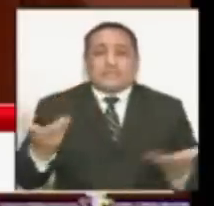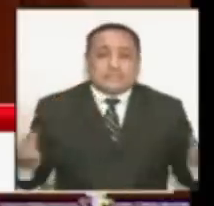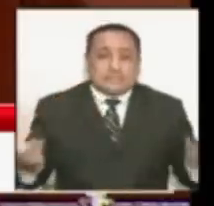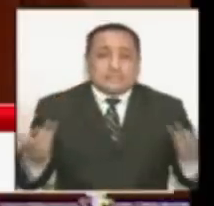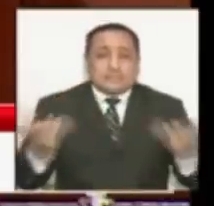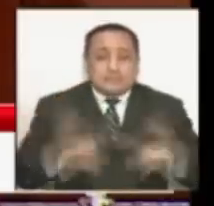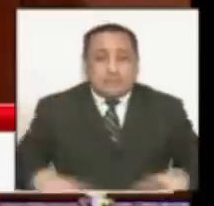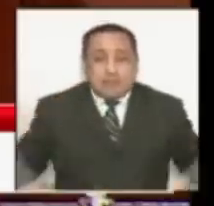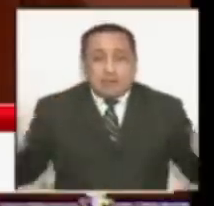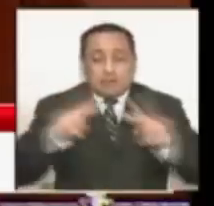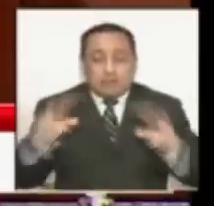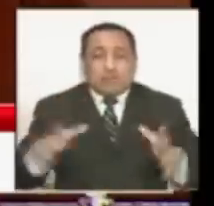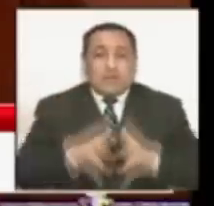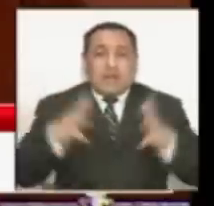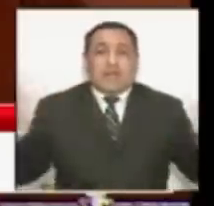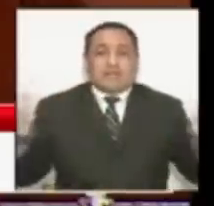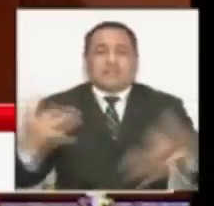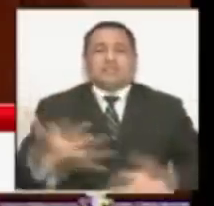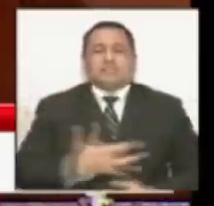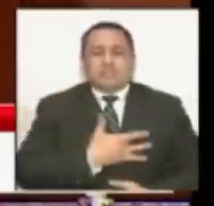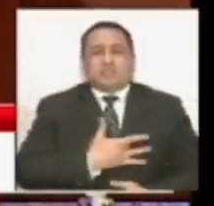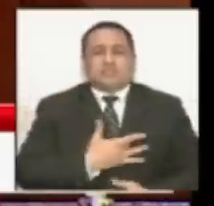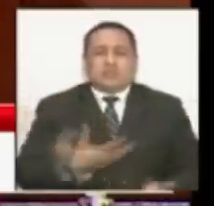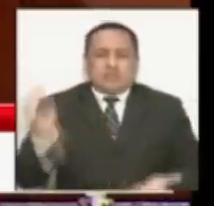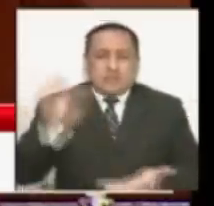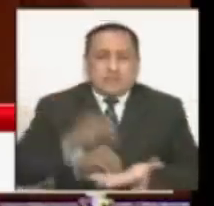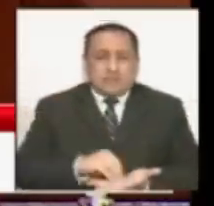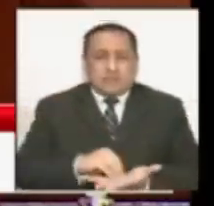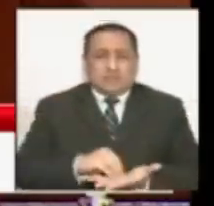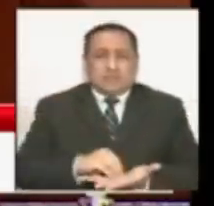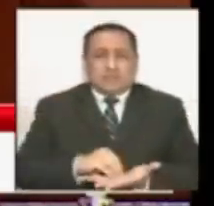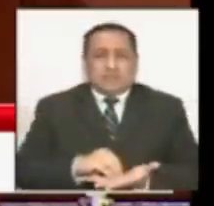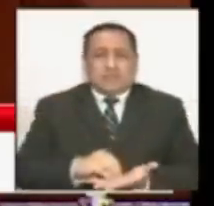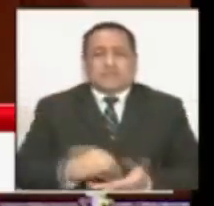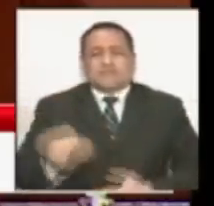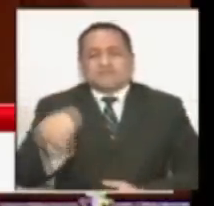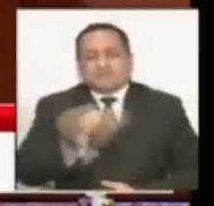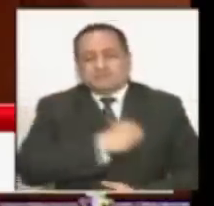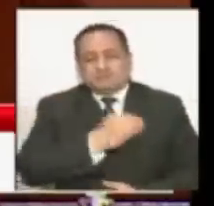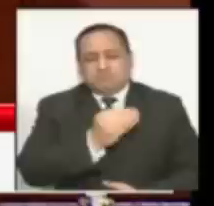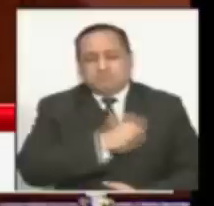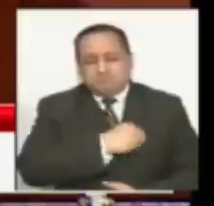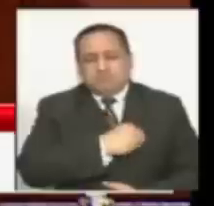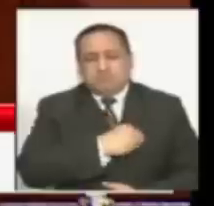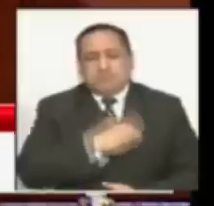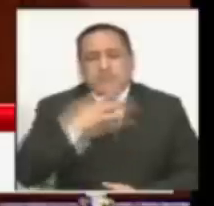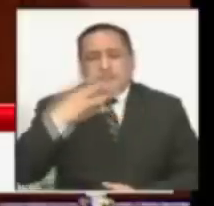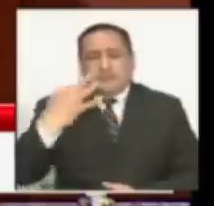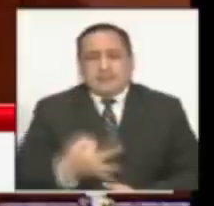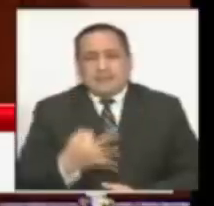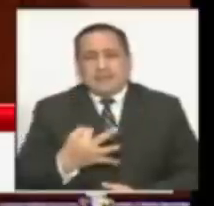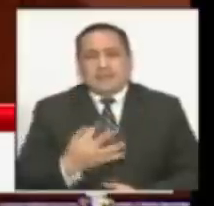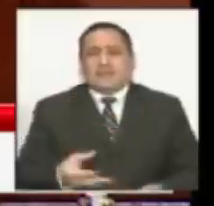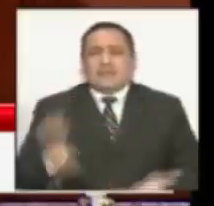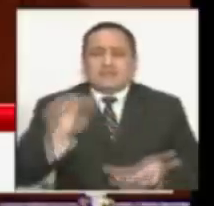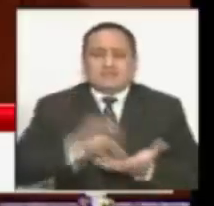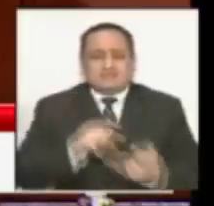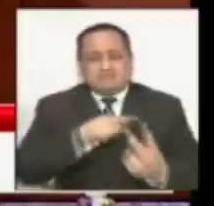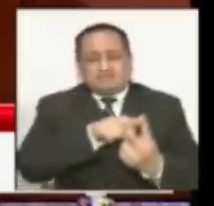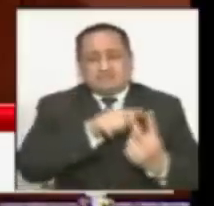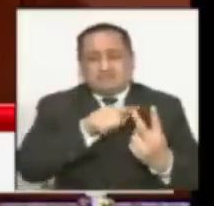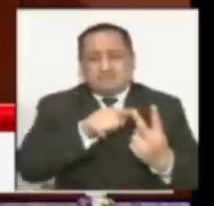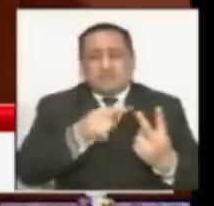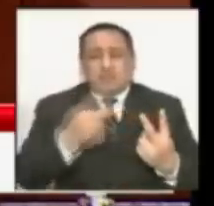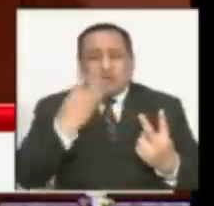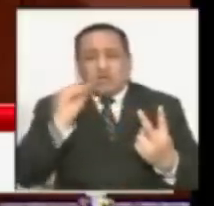sido muy alto y siento una vez más, y nos arrepentimos una vez más, que haya cobrado las vidas de